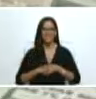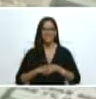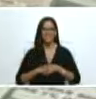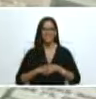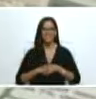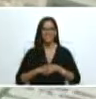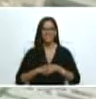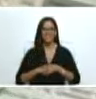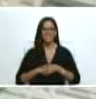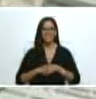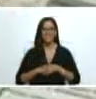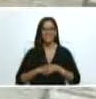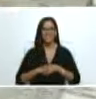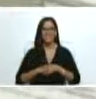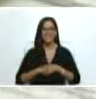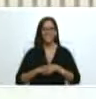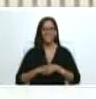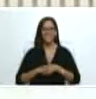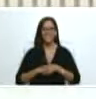Habla de Luis Miguel.